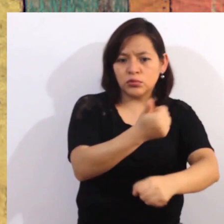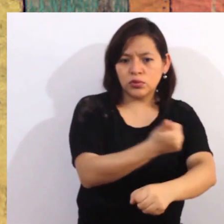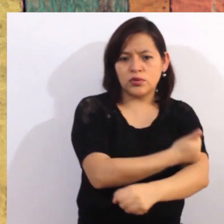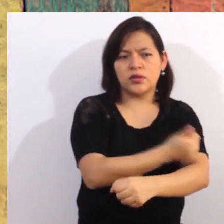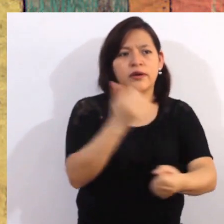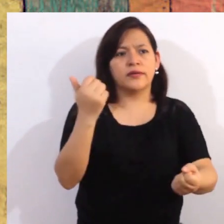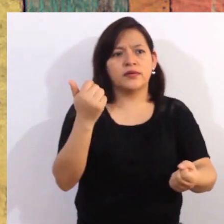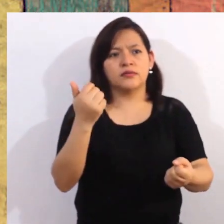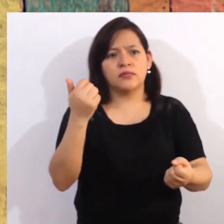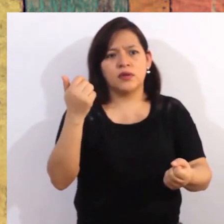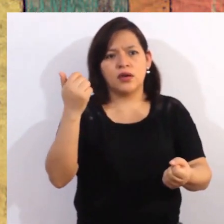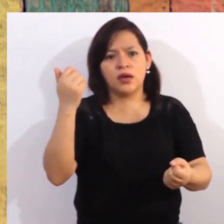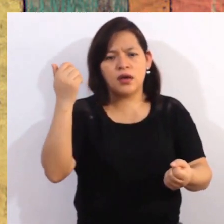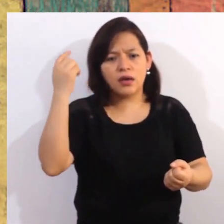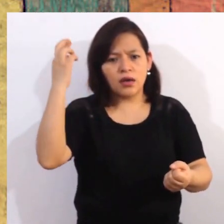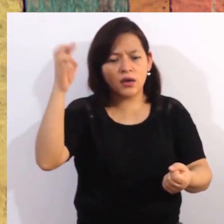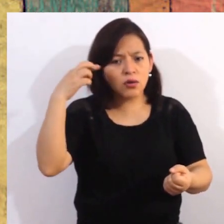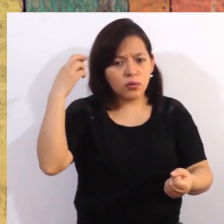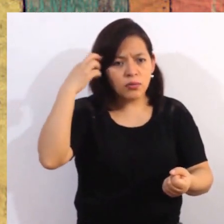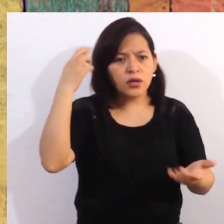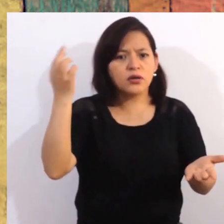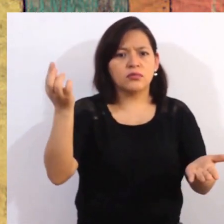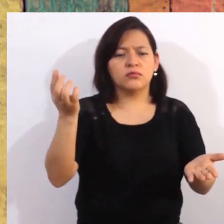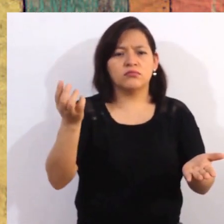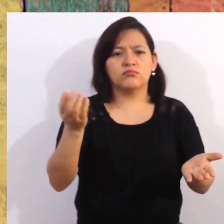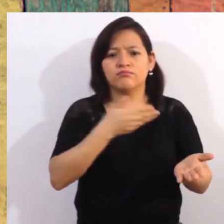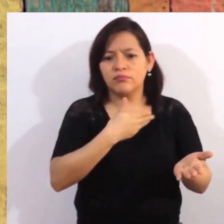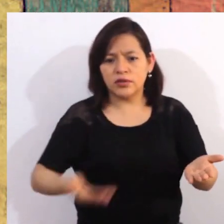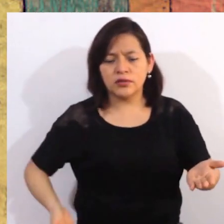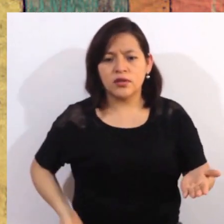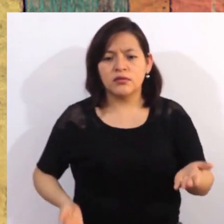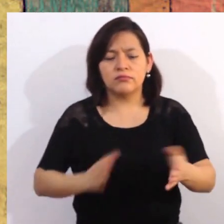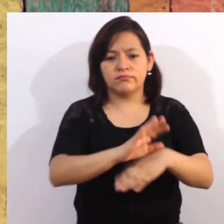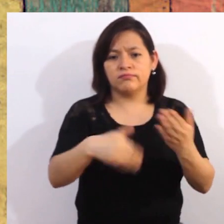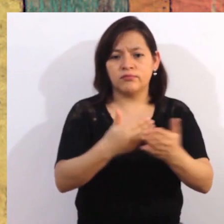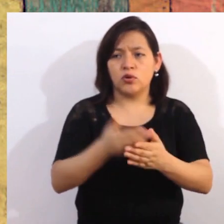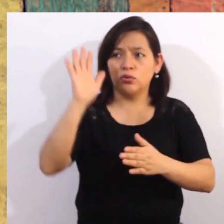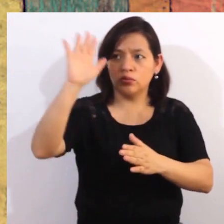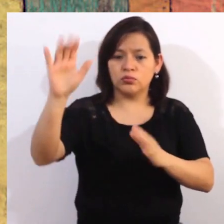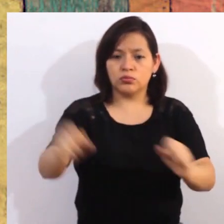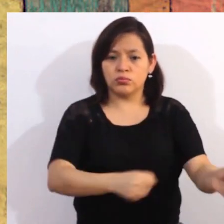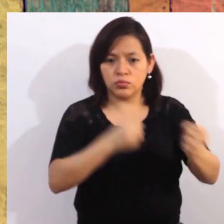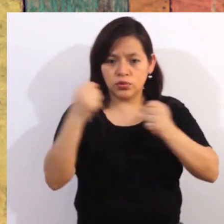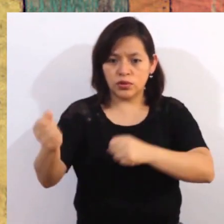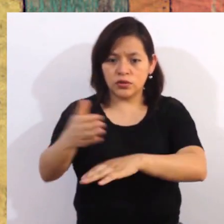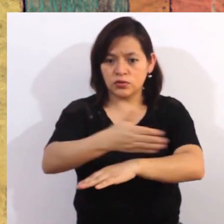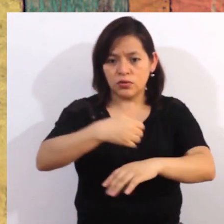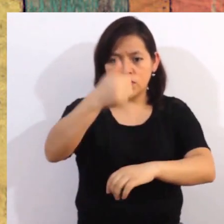autoridades, gobiernos, naciones. Dios mantiene el control de todo. Su soberanía está por encima de